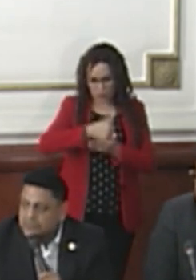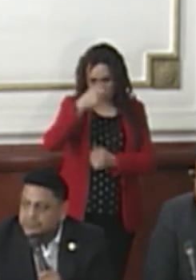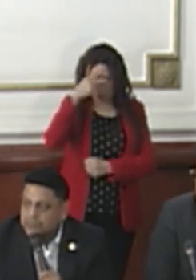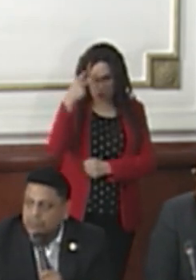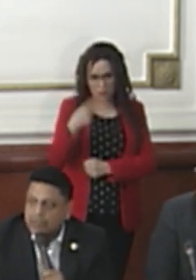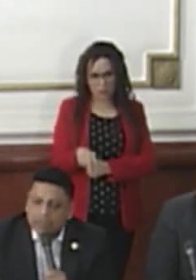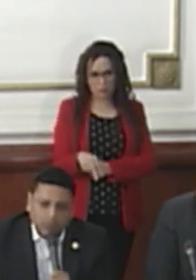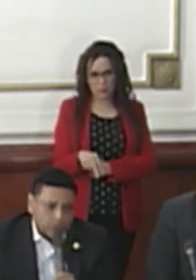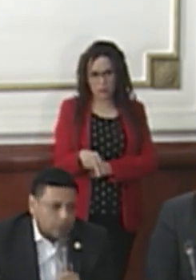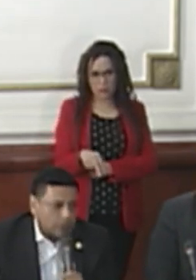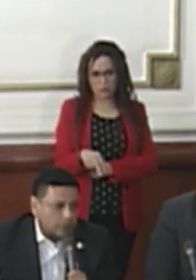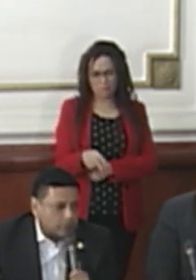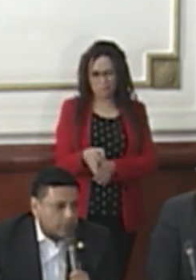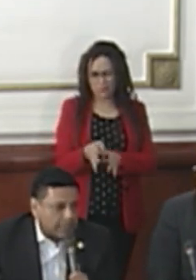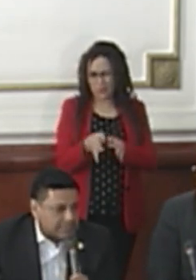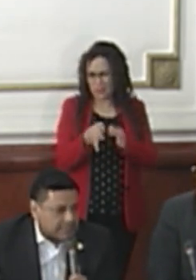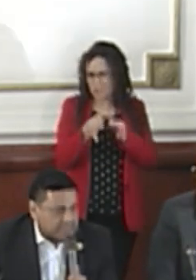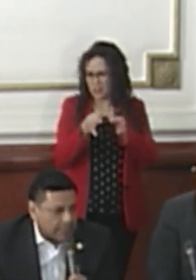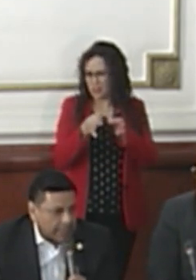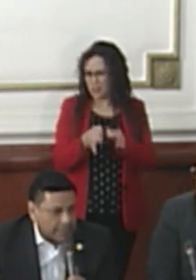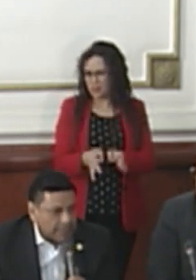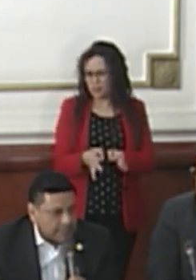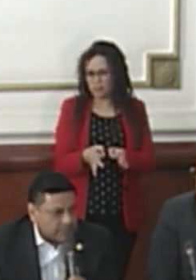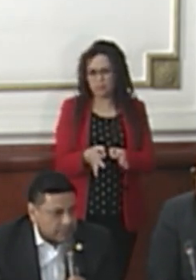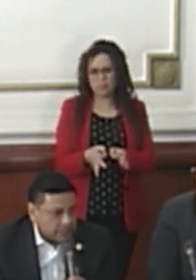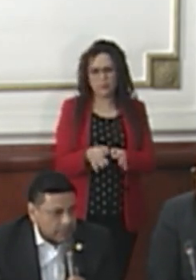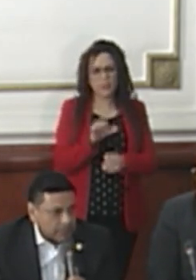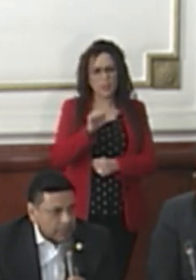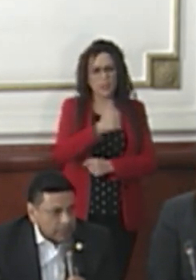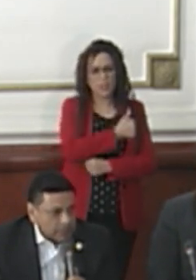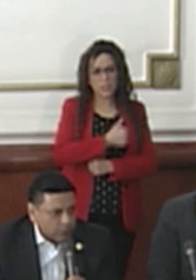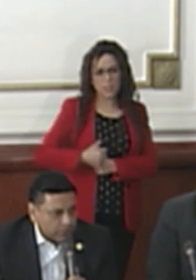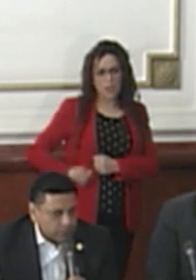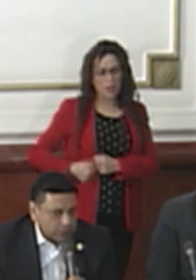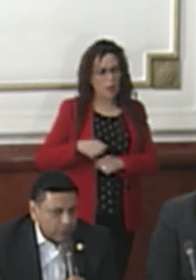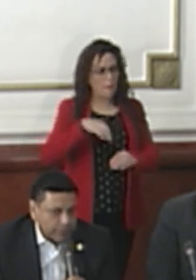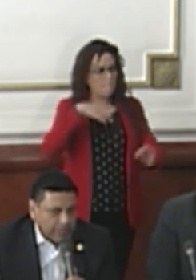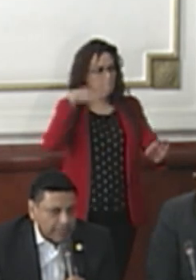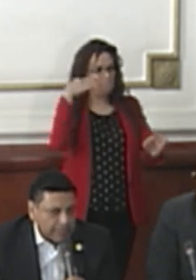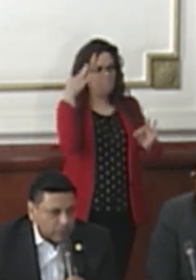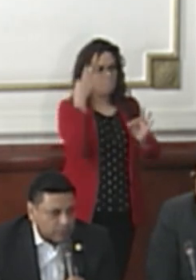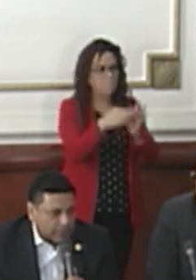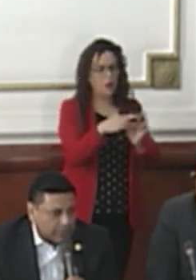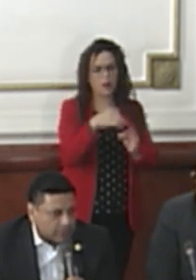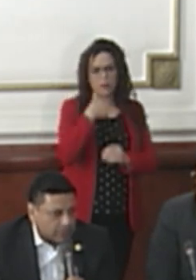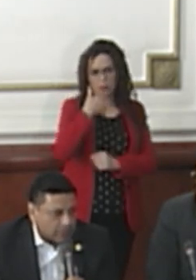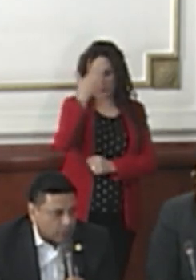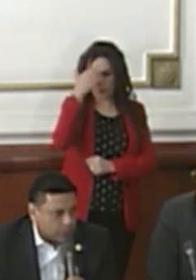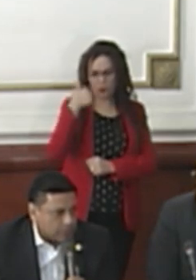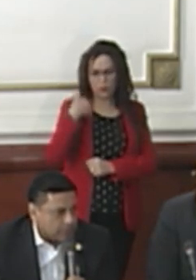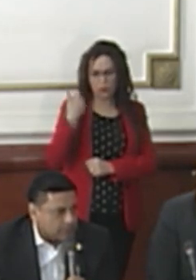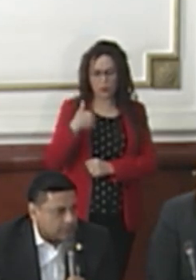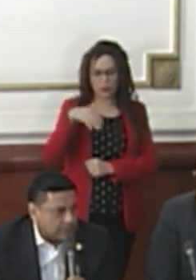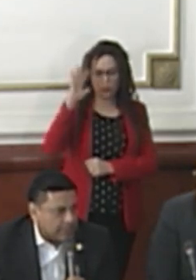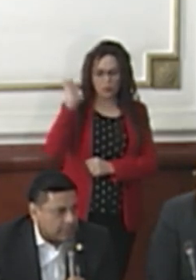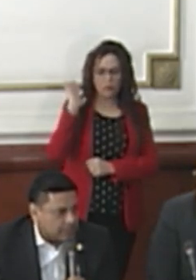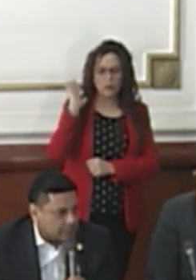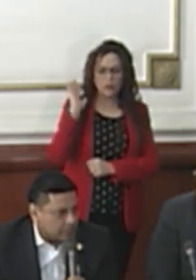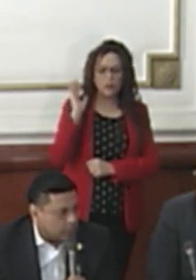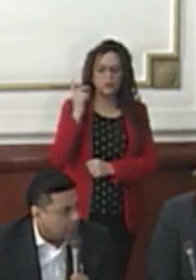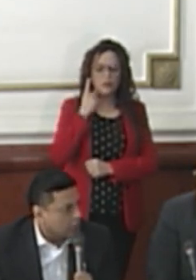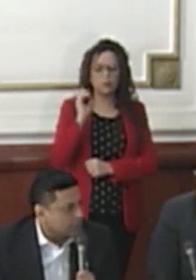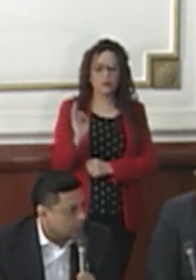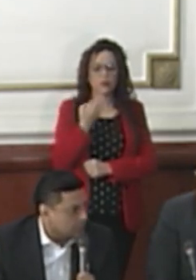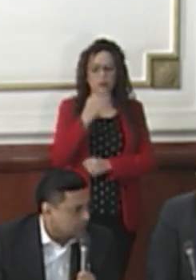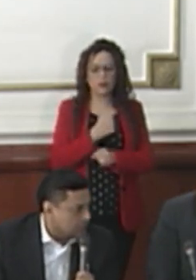mano. Conozco las 16 alcaldías. Yo fui diputado federal en el 2012 y ahí